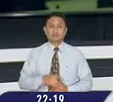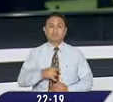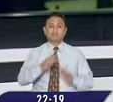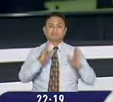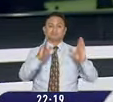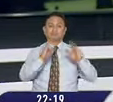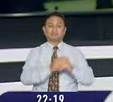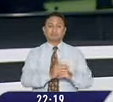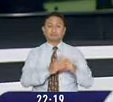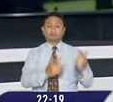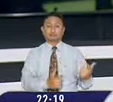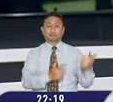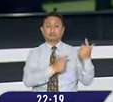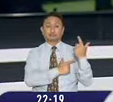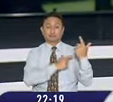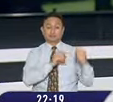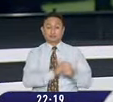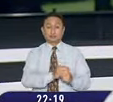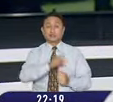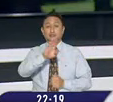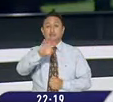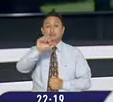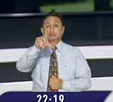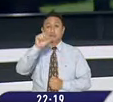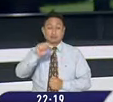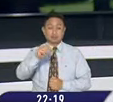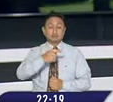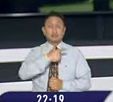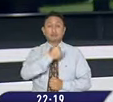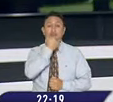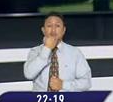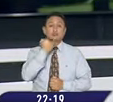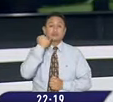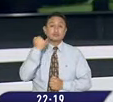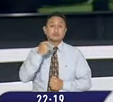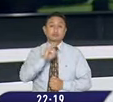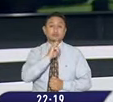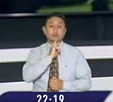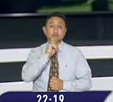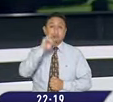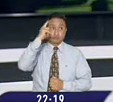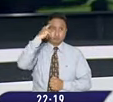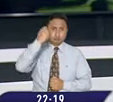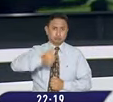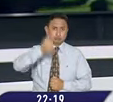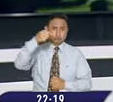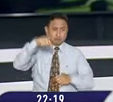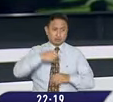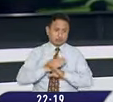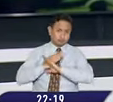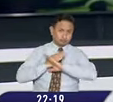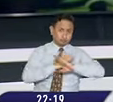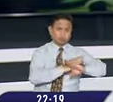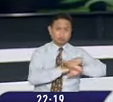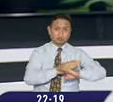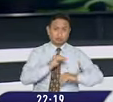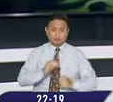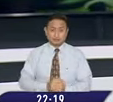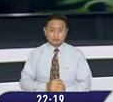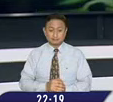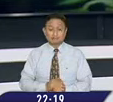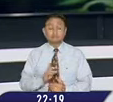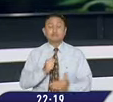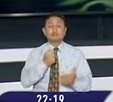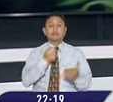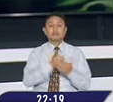Atención, armamento y munición de Israel y Estados Unidos podría utilizar el gobierno nacional para enfrentar al crimen organizado. La